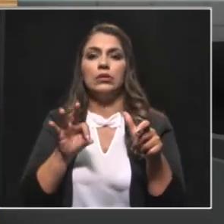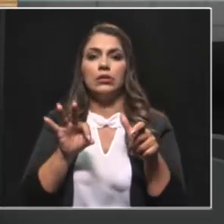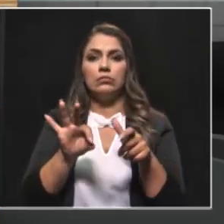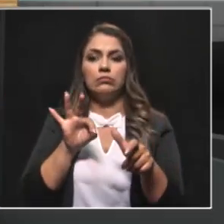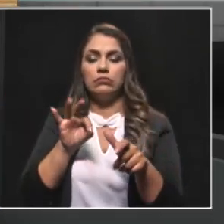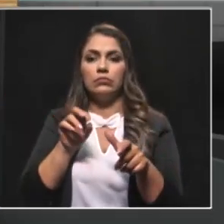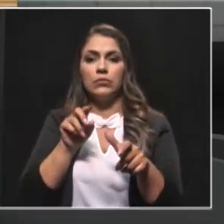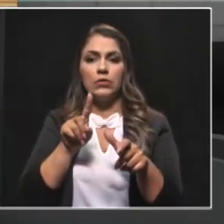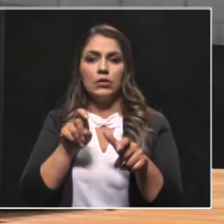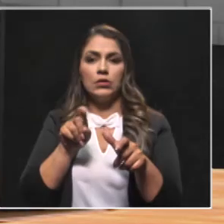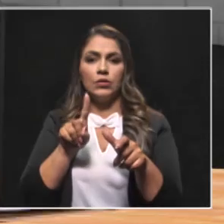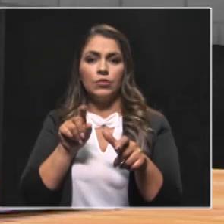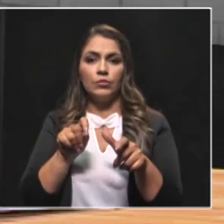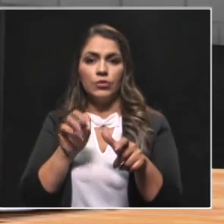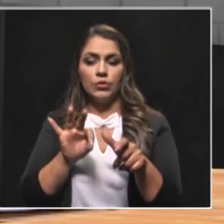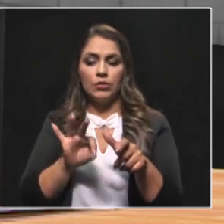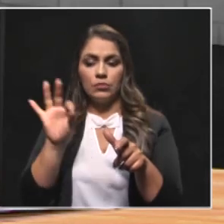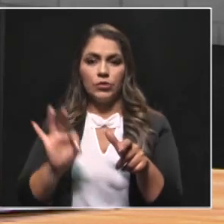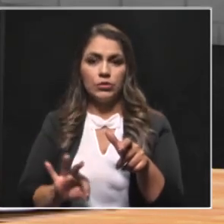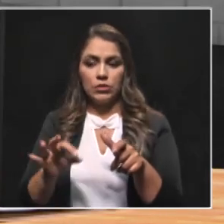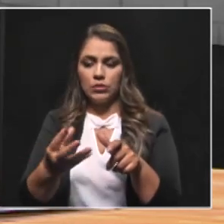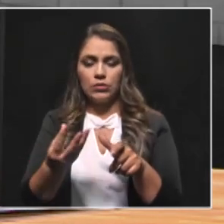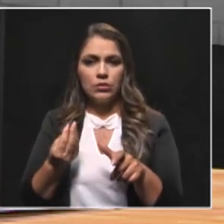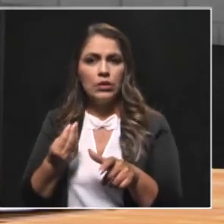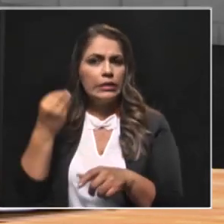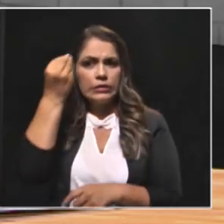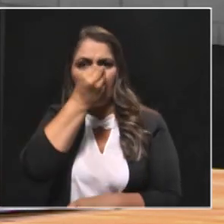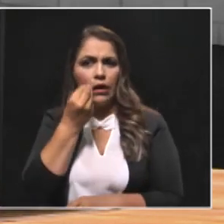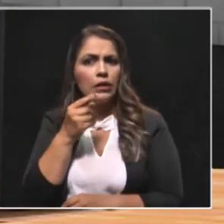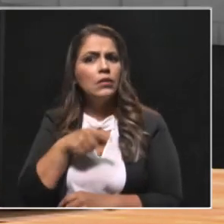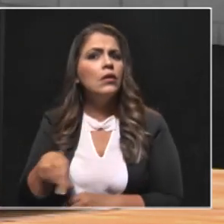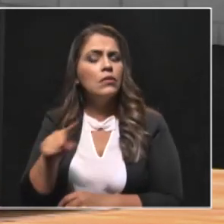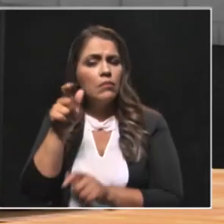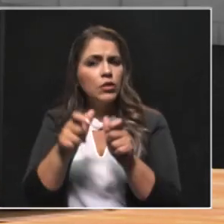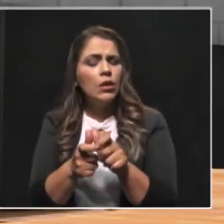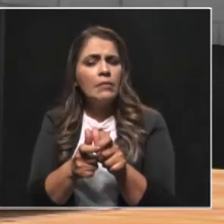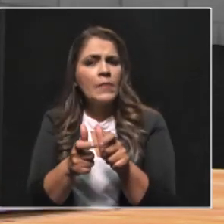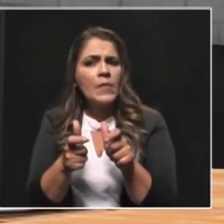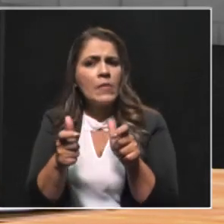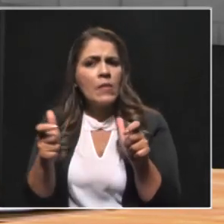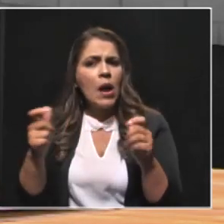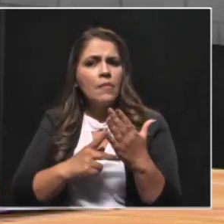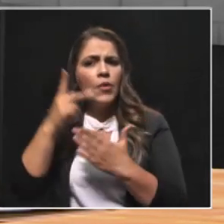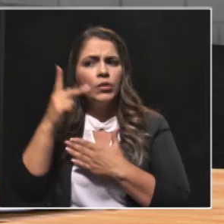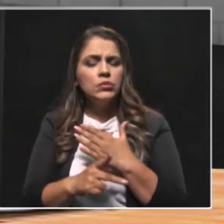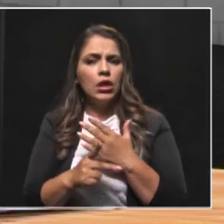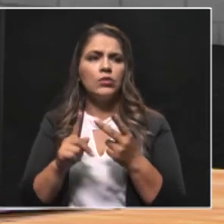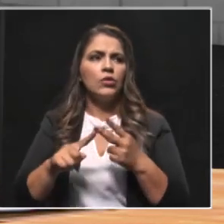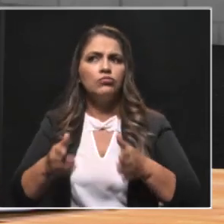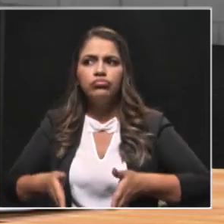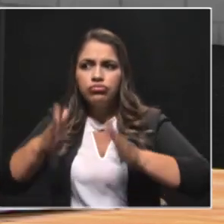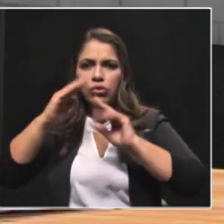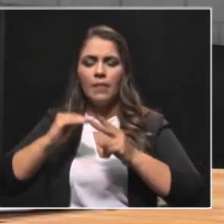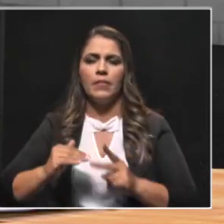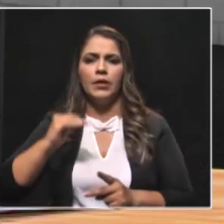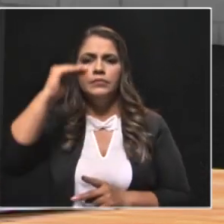urbanización que tiene Sabaneta, porque tiene muchísimos proyectos de vivienda o tiene proyectos de centros